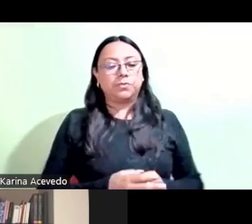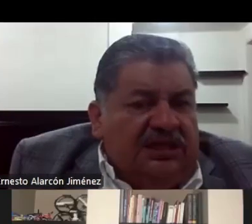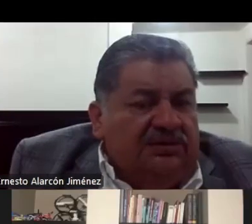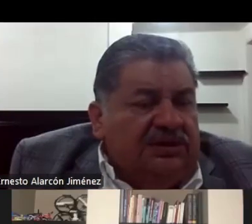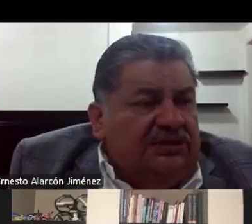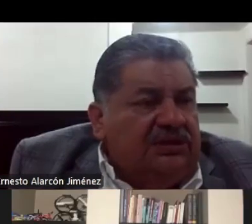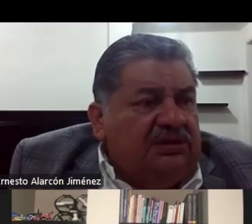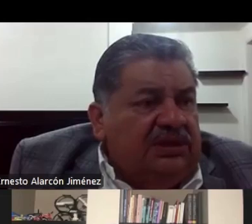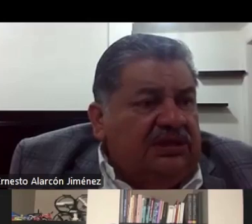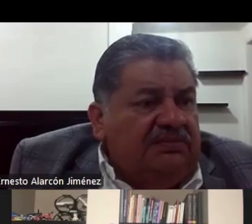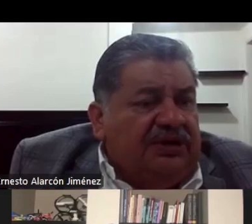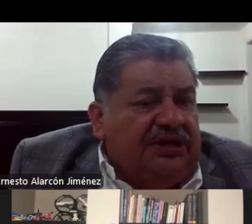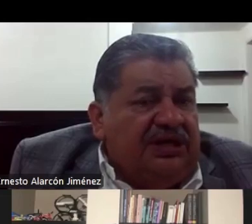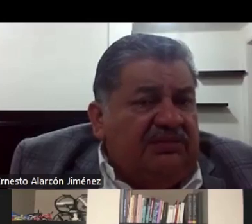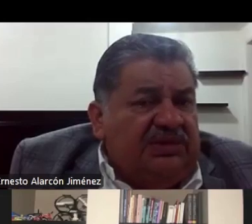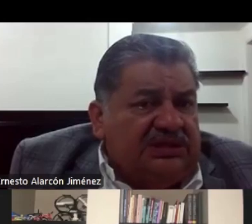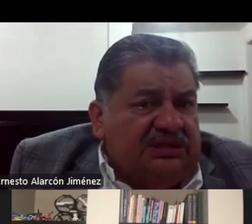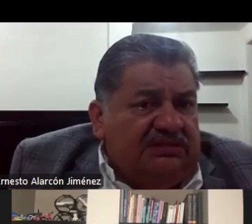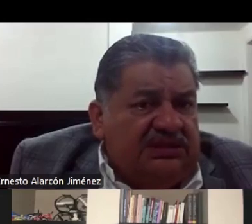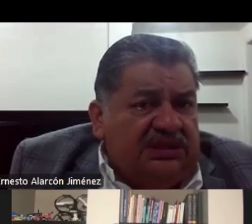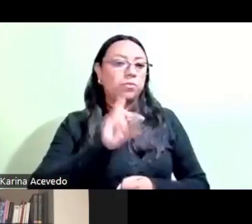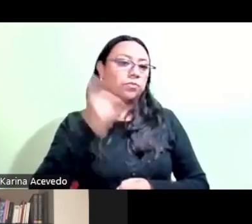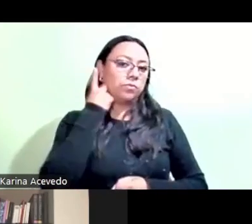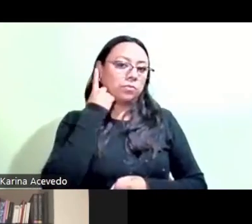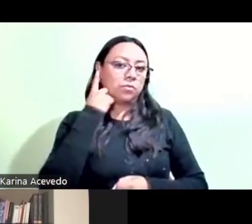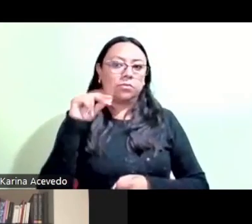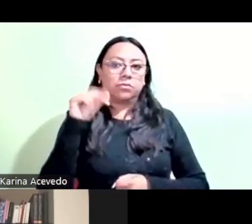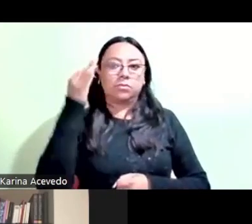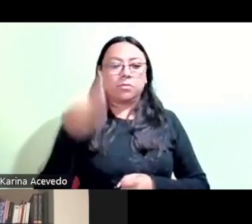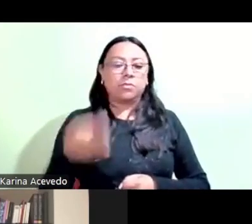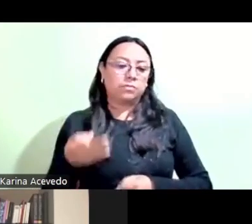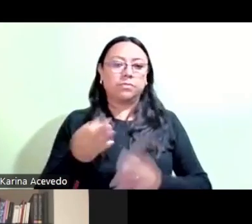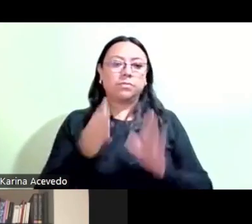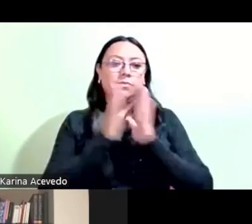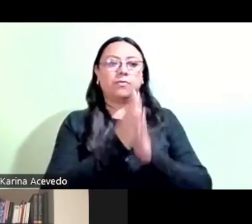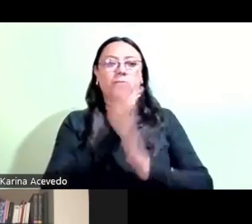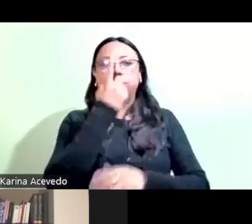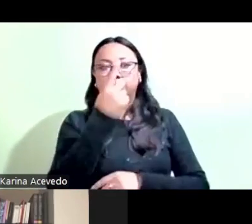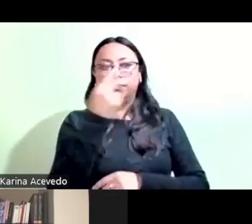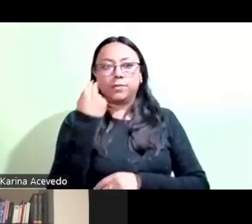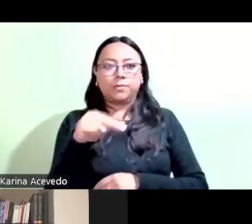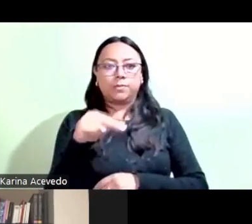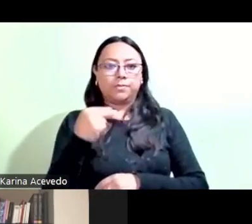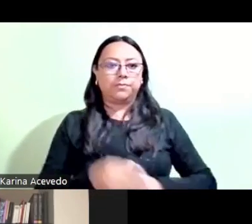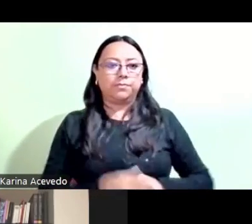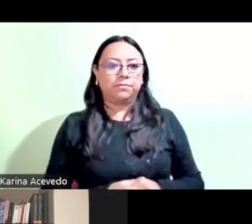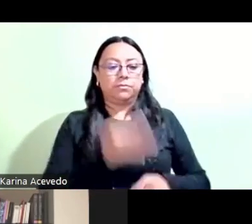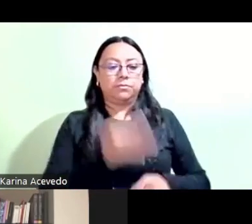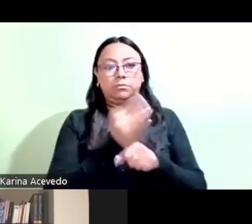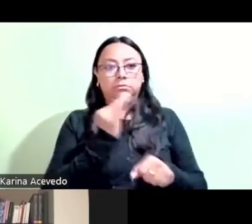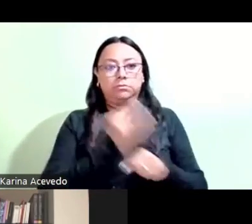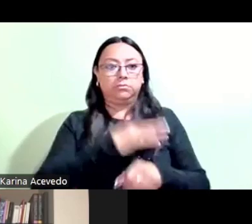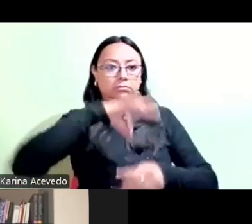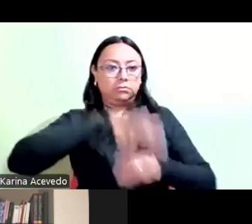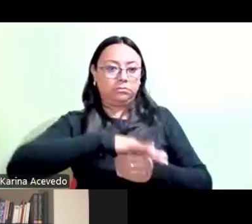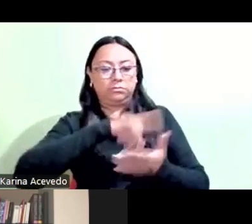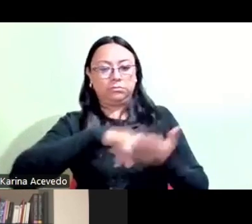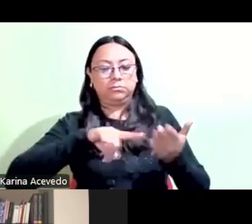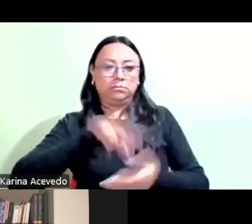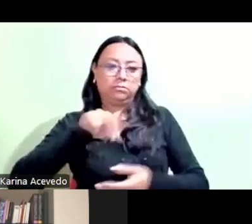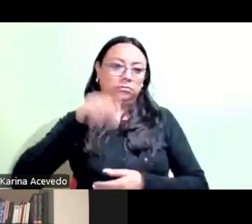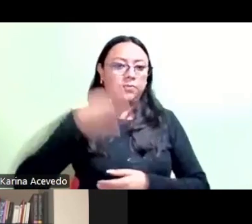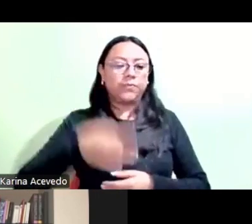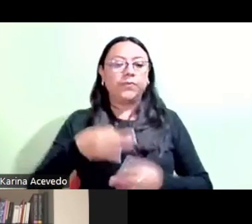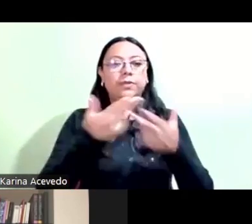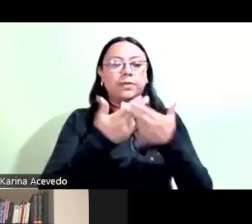diputado está en contra, a favor de manifestarlo mencionando su nombre. No existen votos en contra, diputado presidente. Se